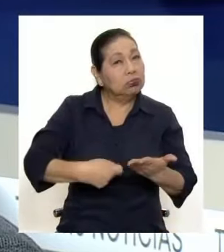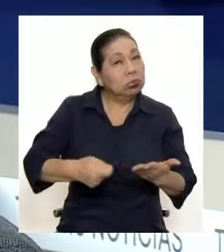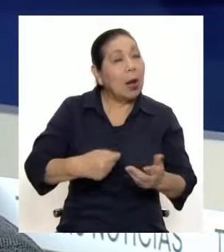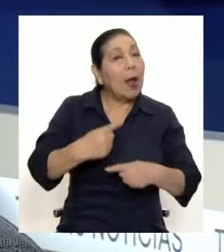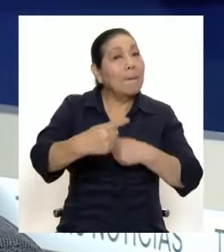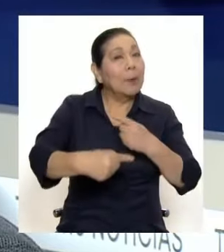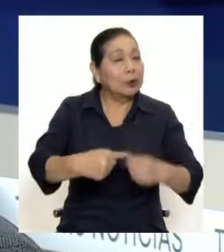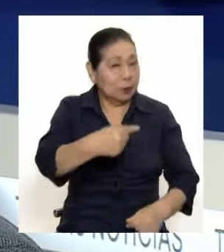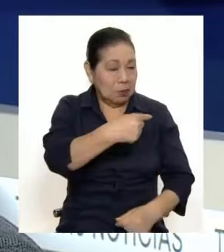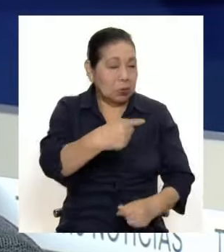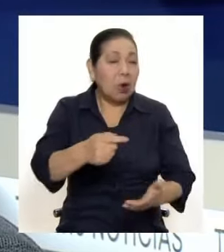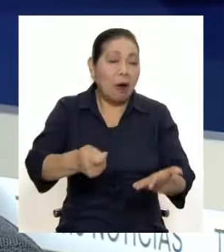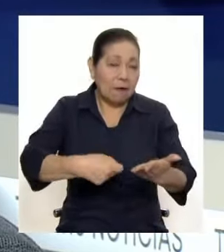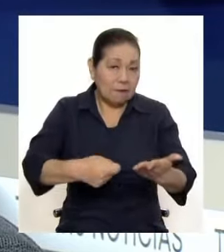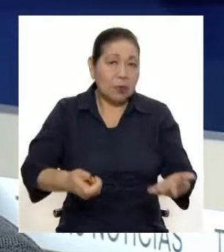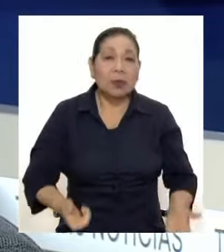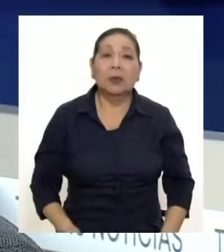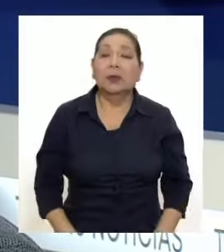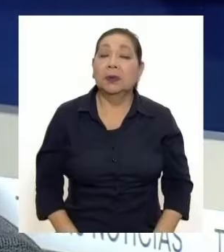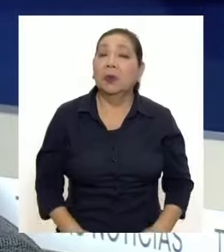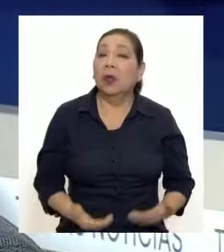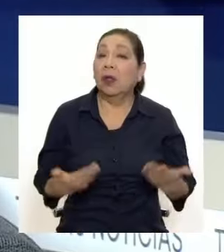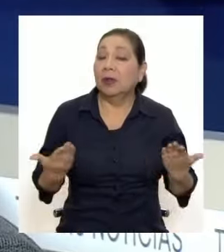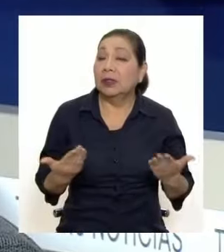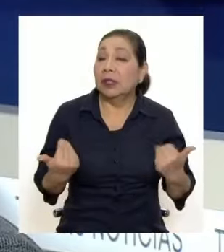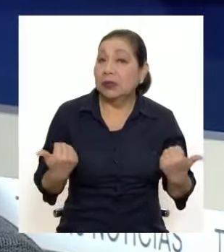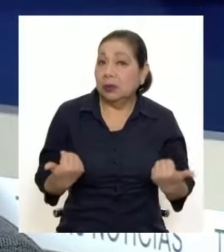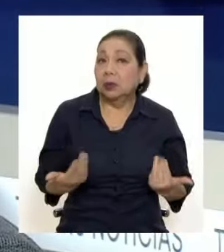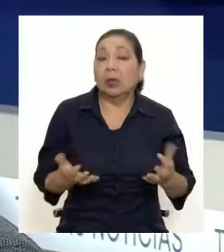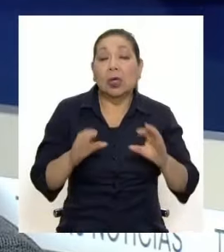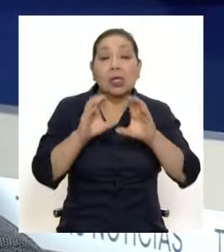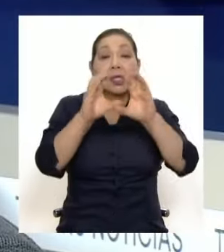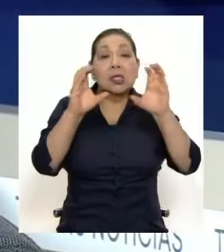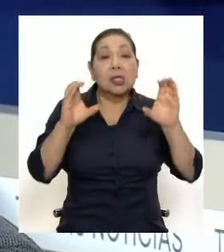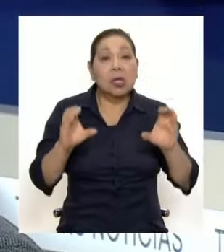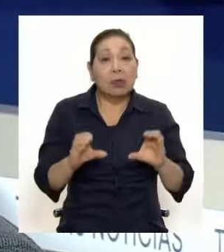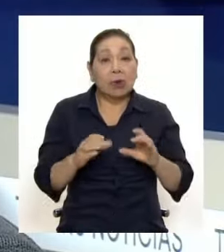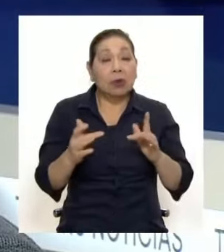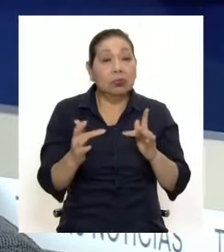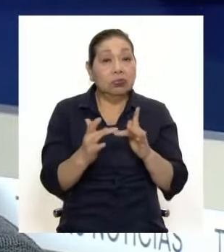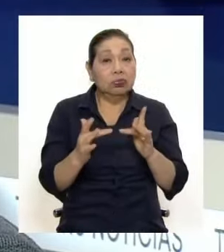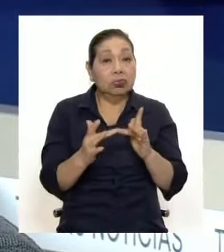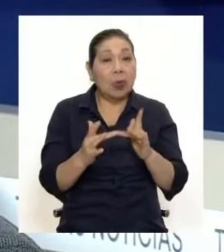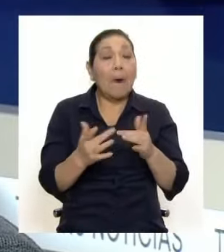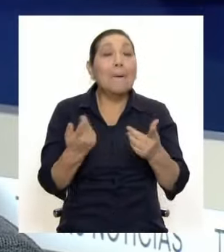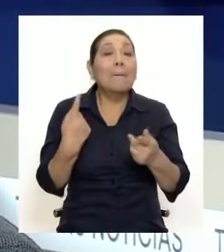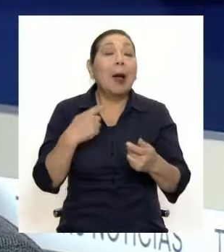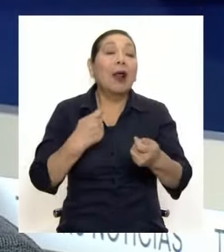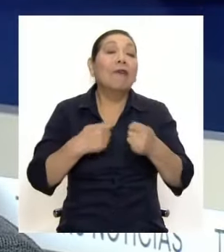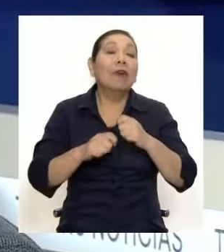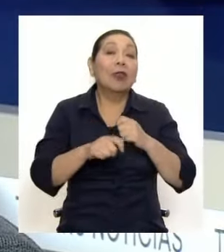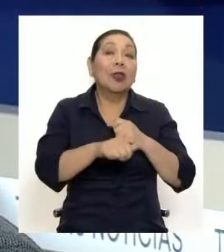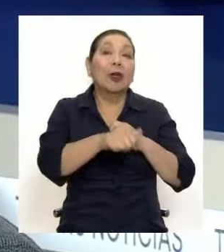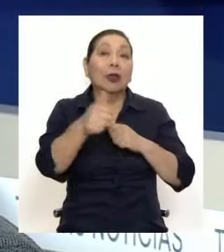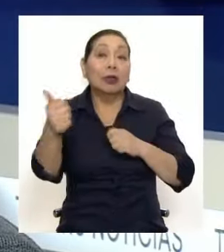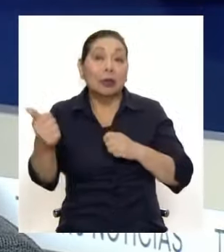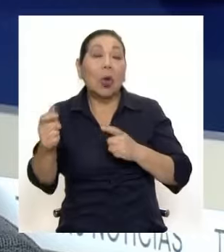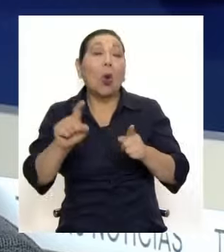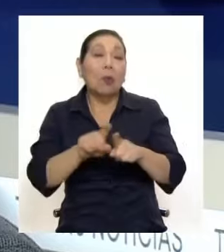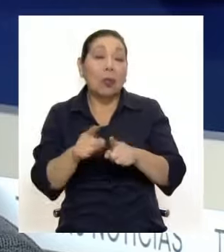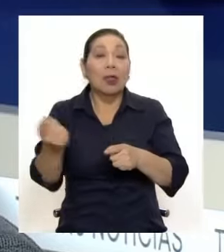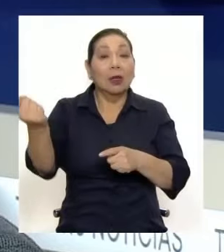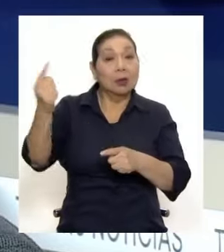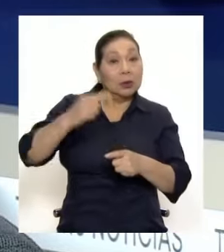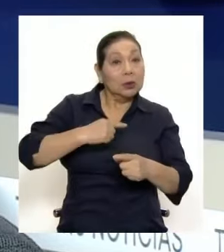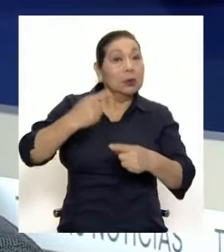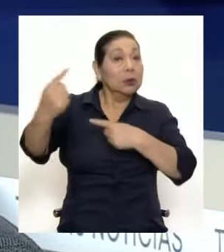la próxima semana en la cual vamos a tener el certificado electrónico para las exportaciones e importaciones esto